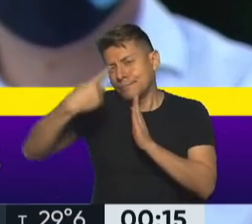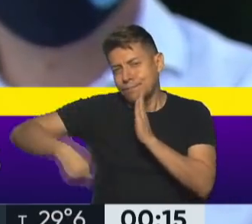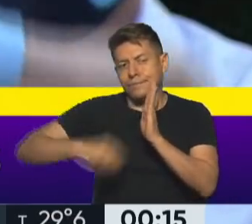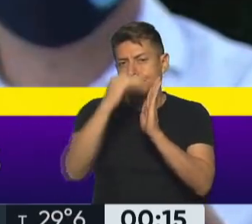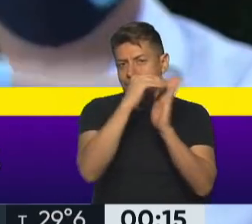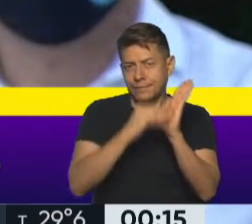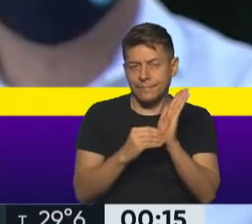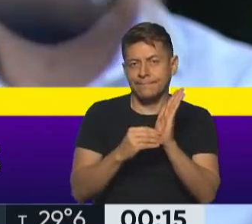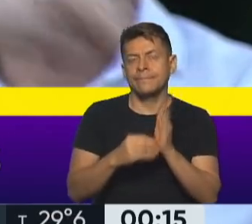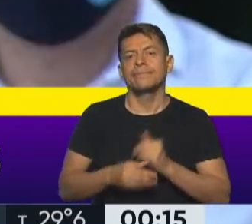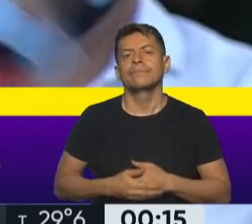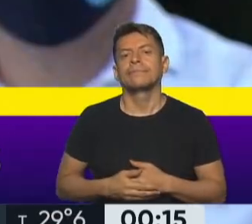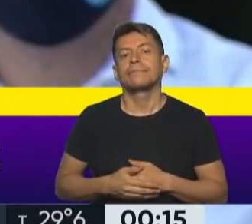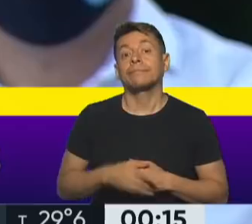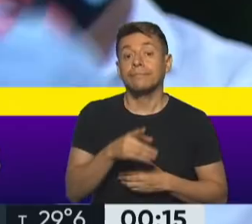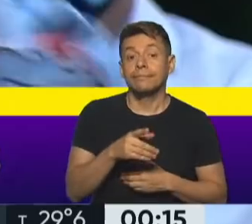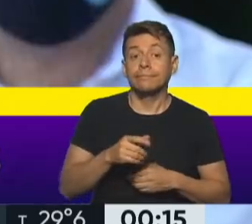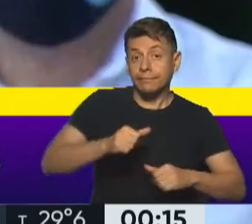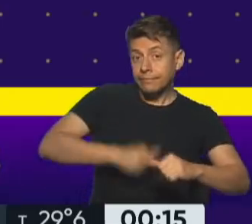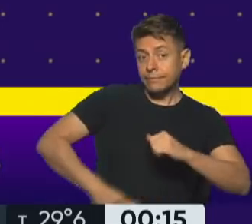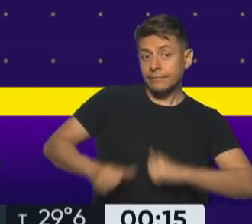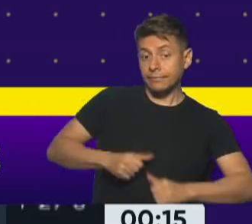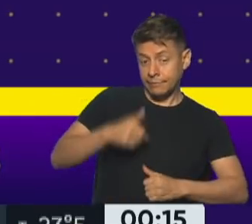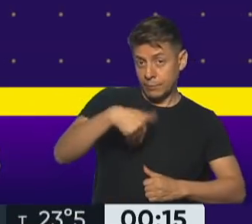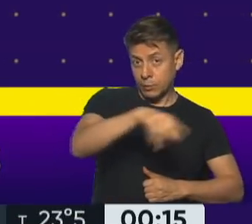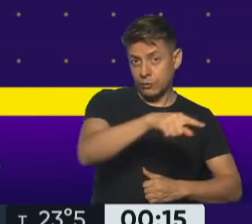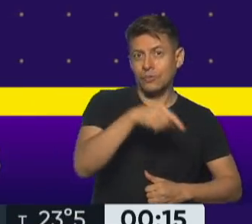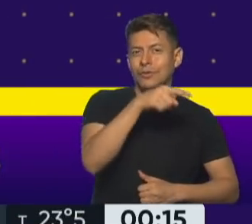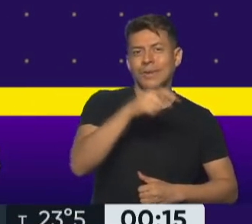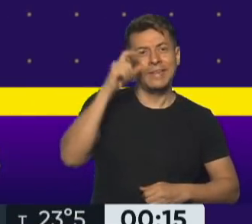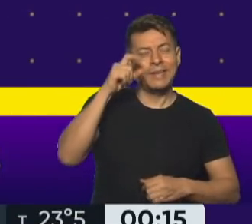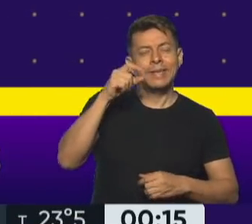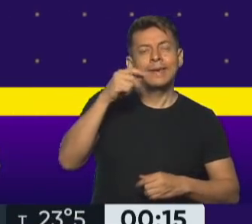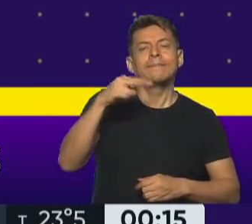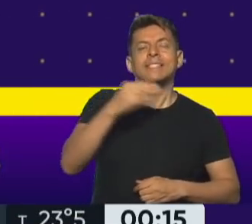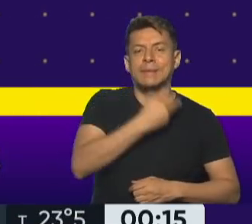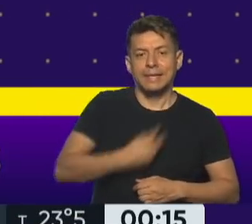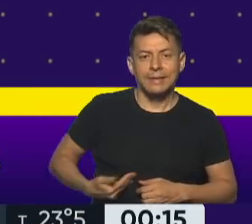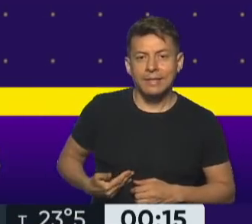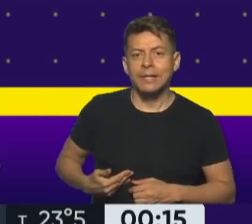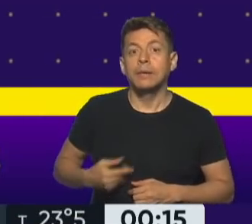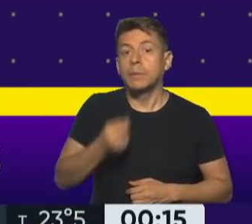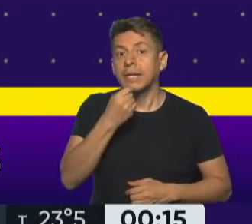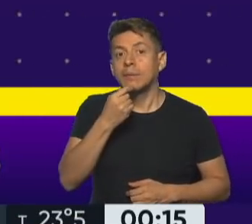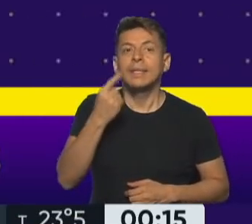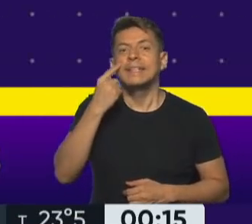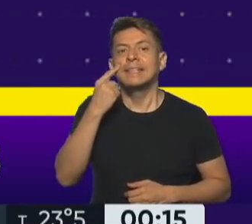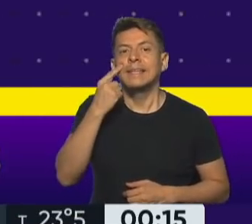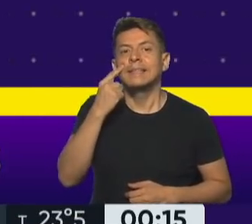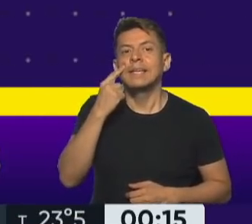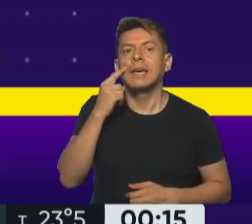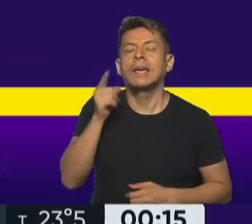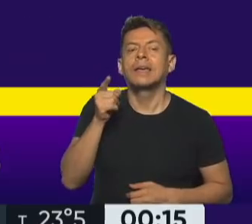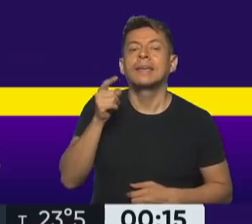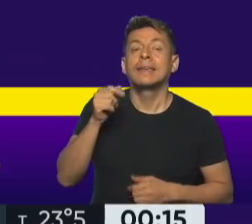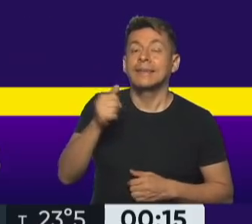a propósito de esta histerectomía que le van a realizar entonces. Por ejemplo, Mayra Mendoza, la intendenta de Quilmes, dice: Dios